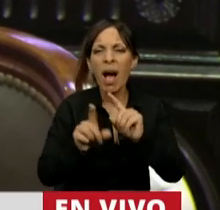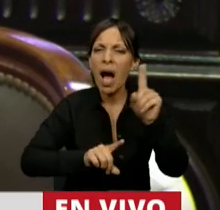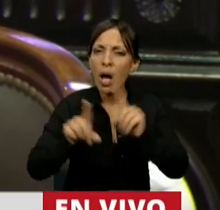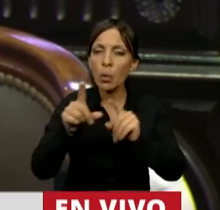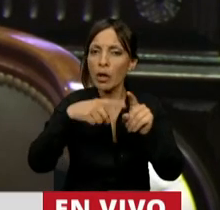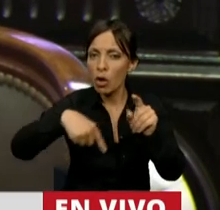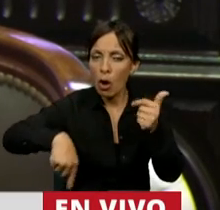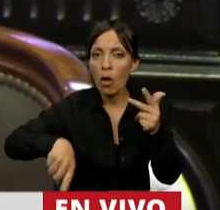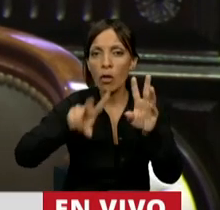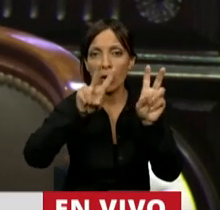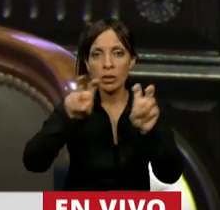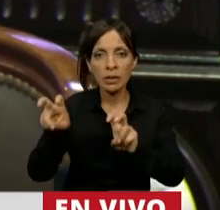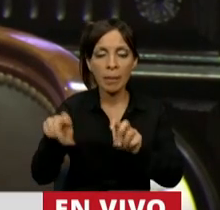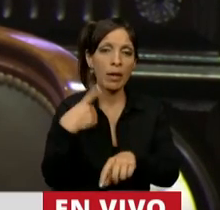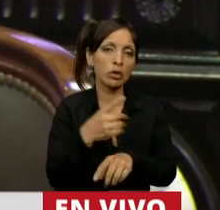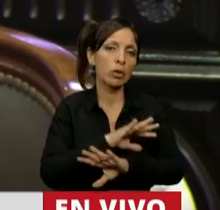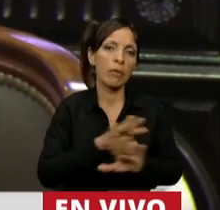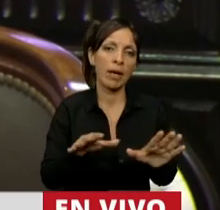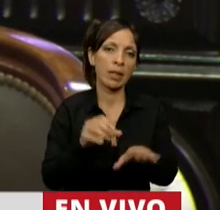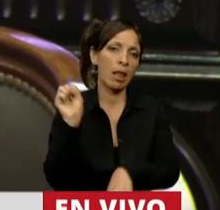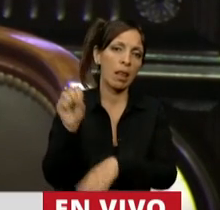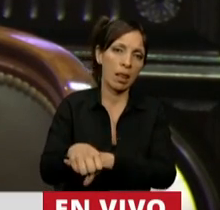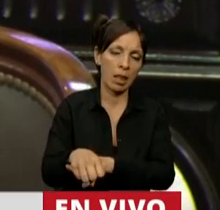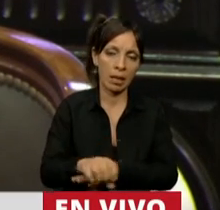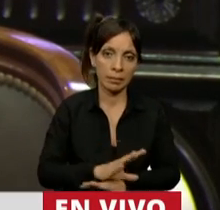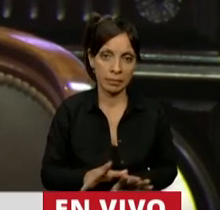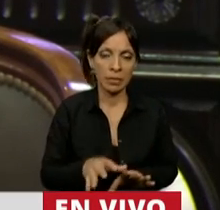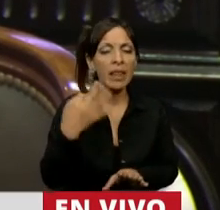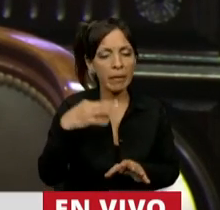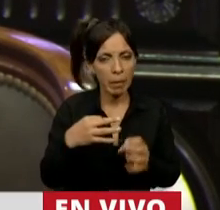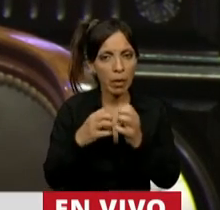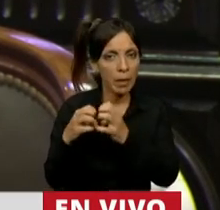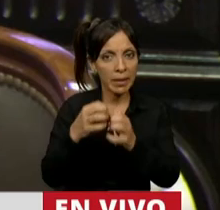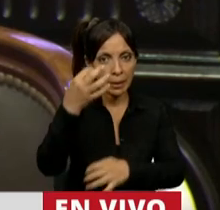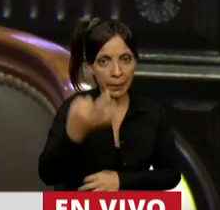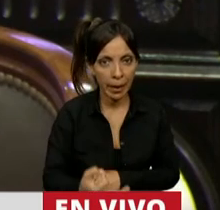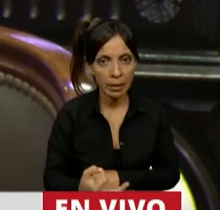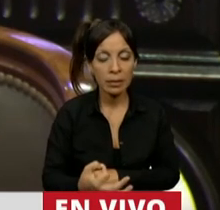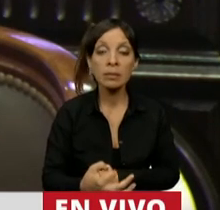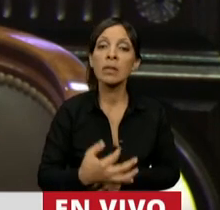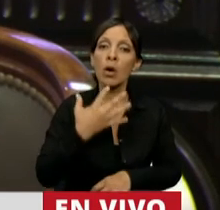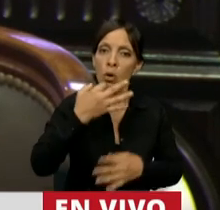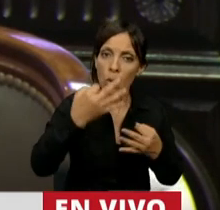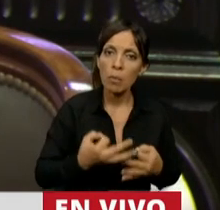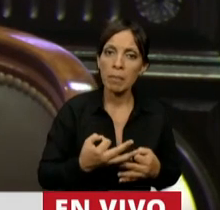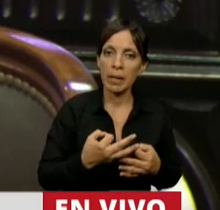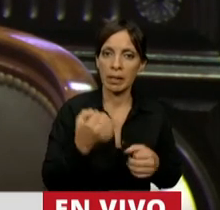temas, dejemos de ser sordos, que debatamos en serio y que cumplamos con nuestras